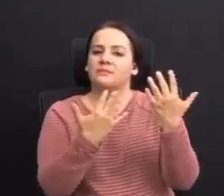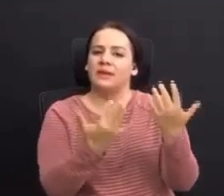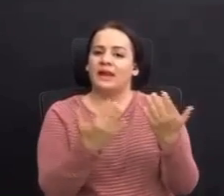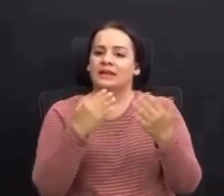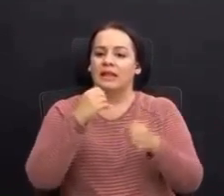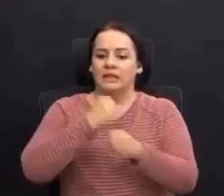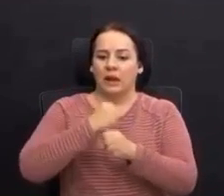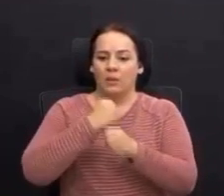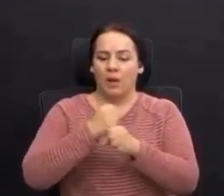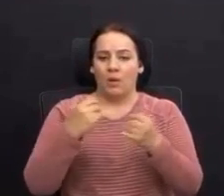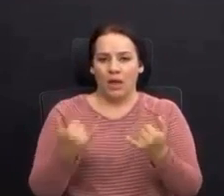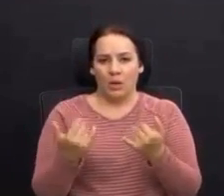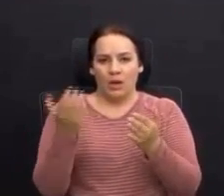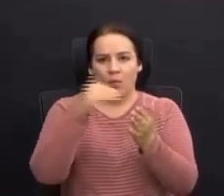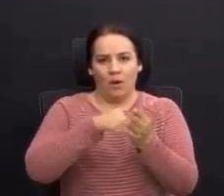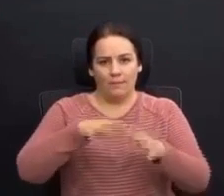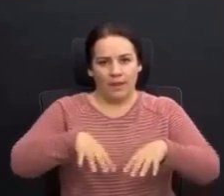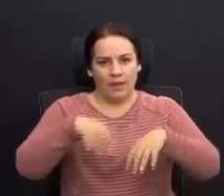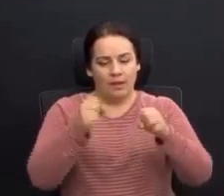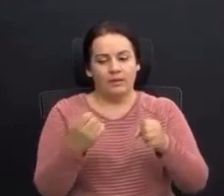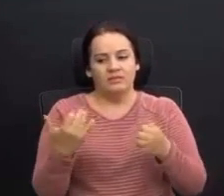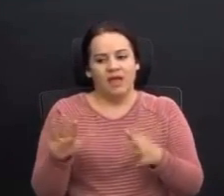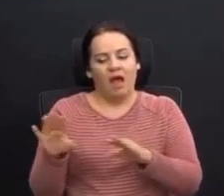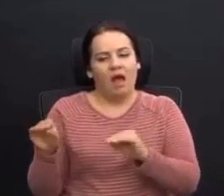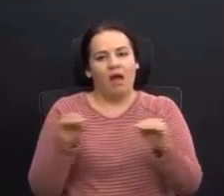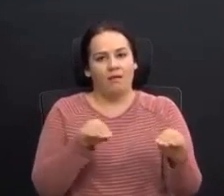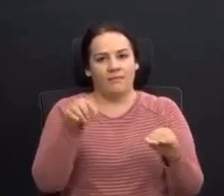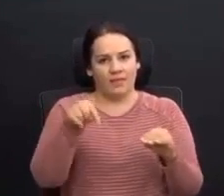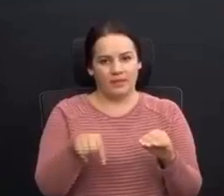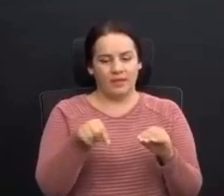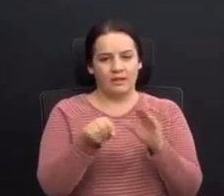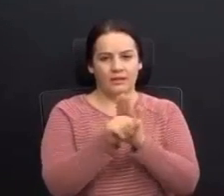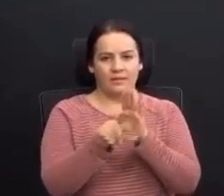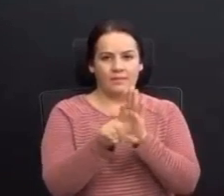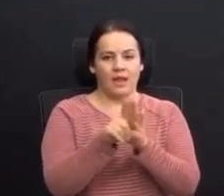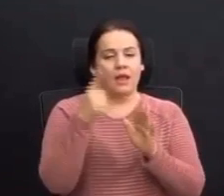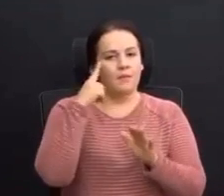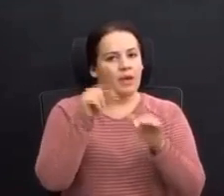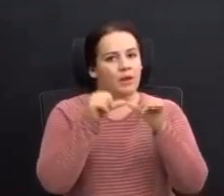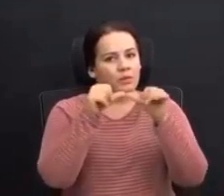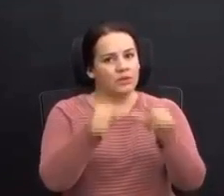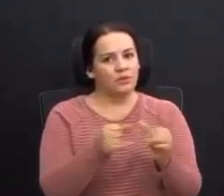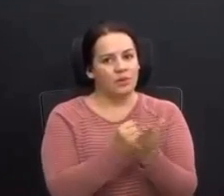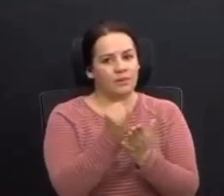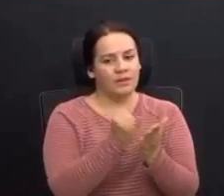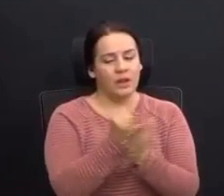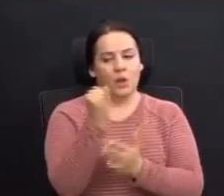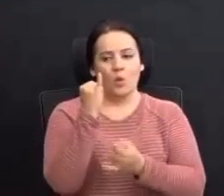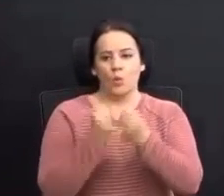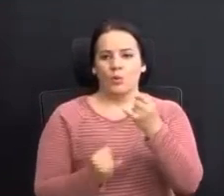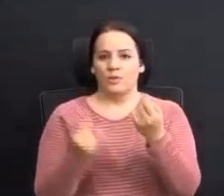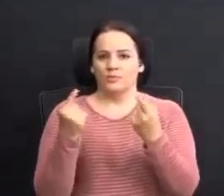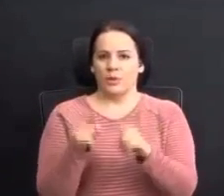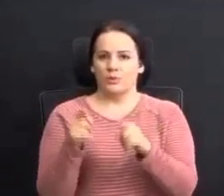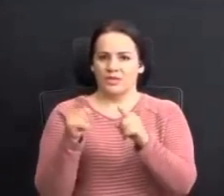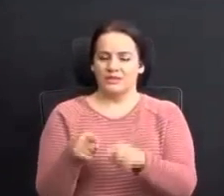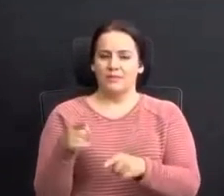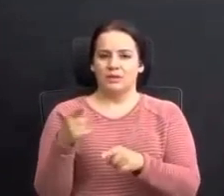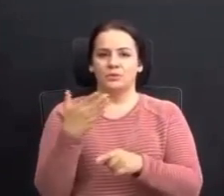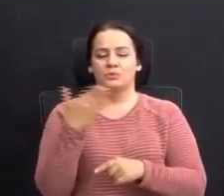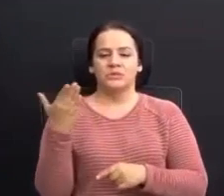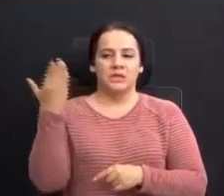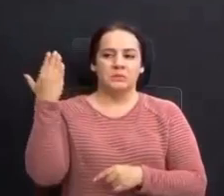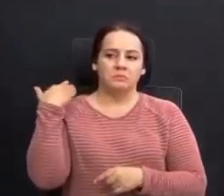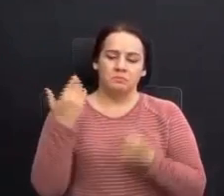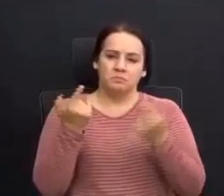a retomar ahora que ya se ha vuelto acá para continuar con la investigación dado los últimos acontecimientos que se dieron? No espero mucho.